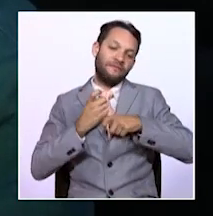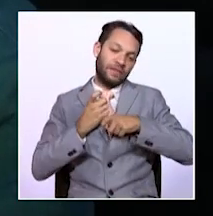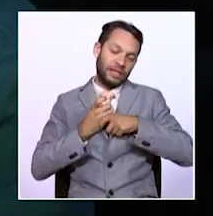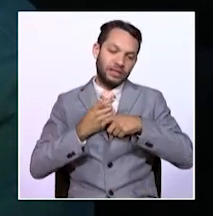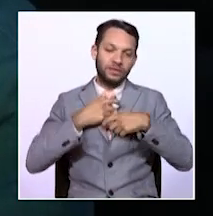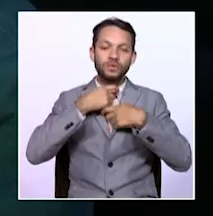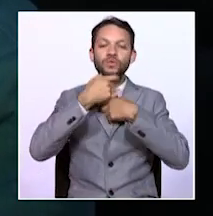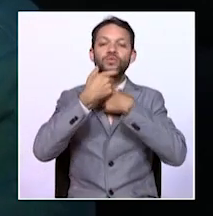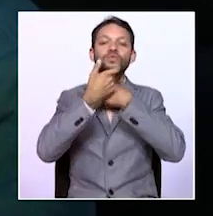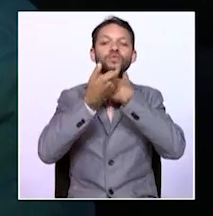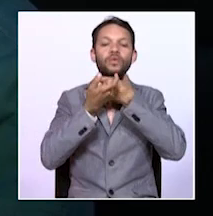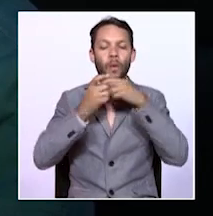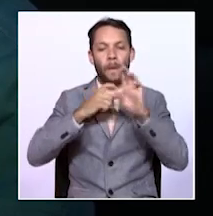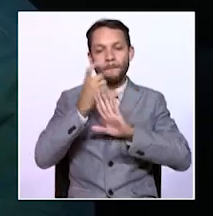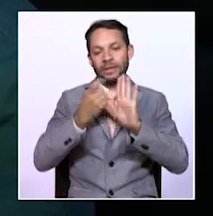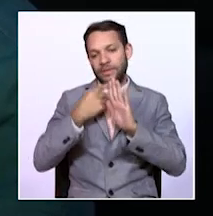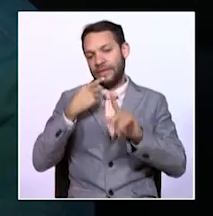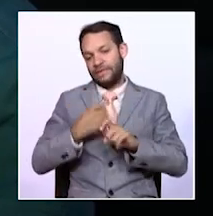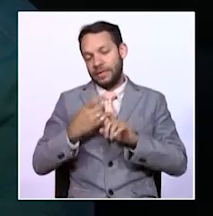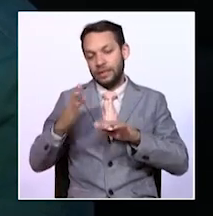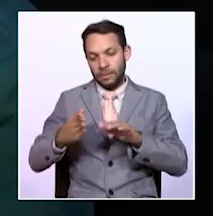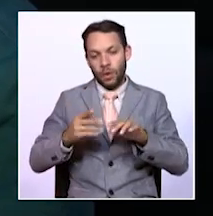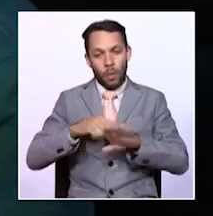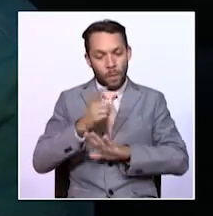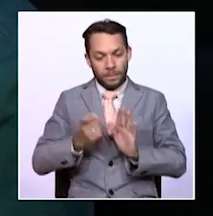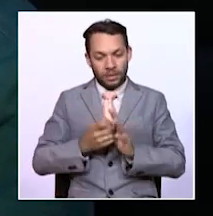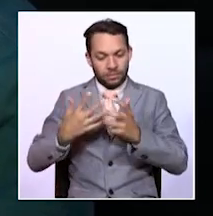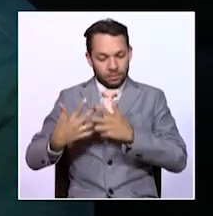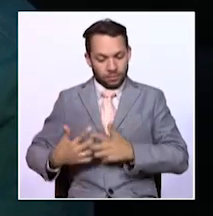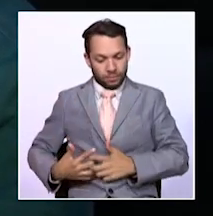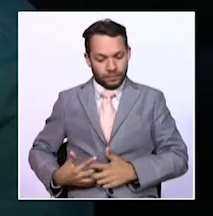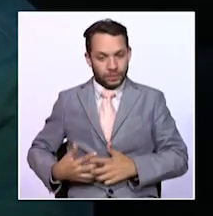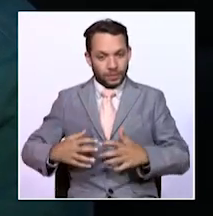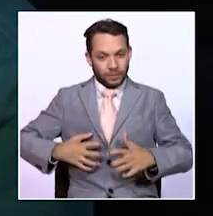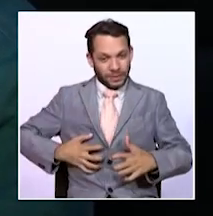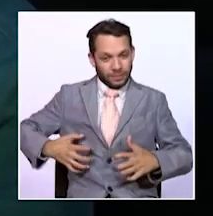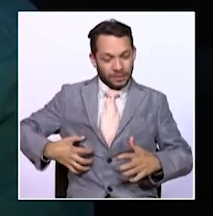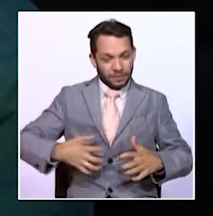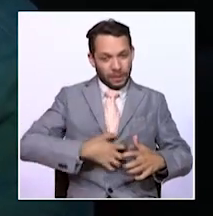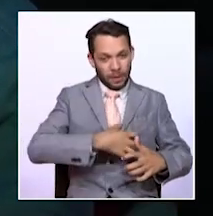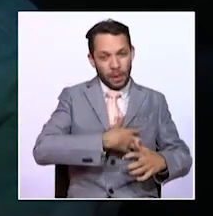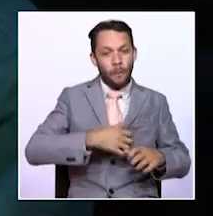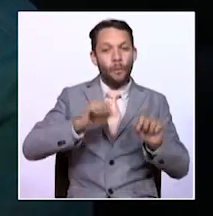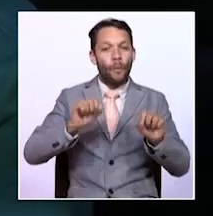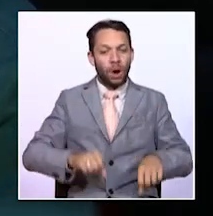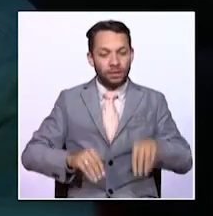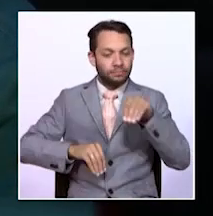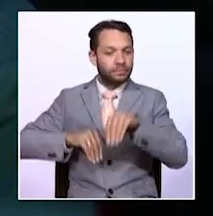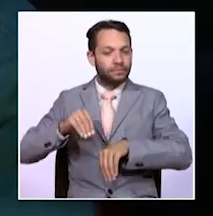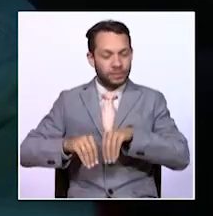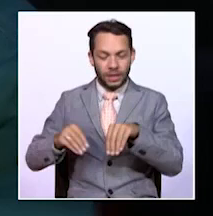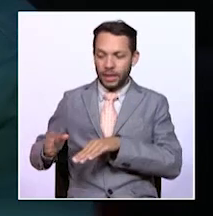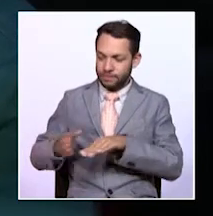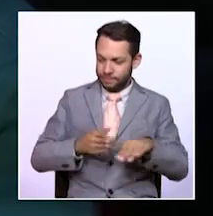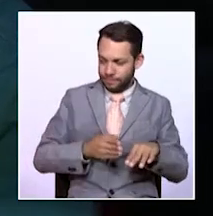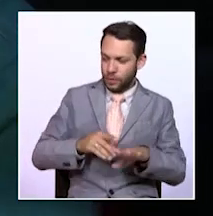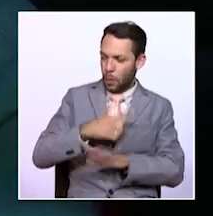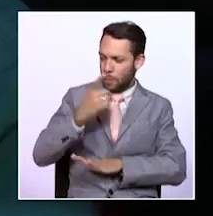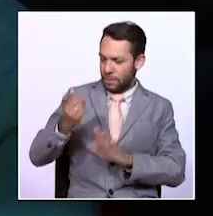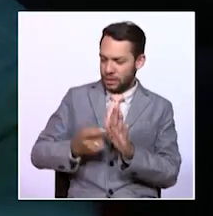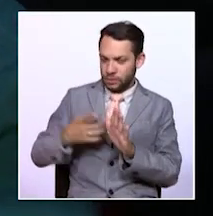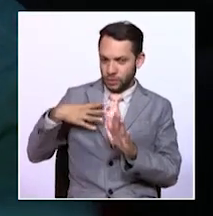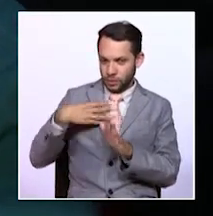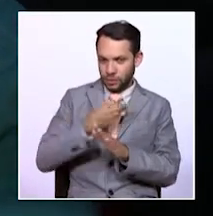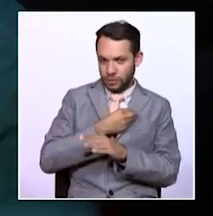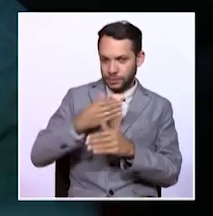y lo que nosotros hacemos, y ahora vamos a mostrarles ya en vivo haciendo el barrido. Comenzamos a hacer